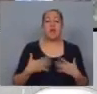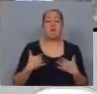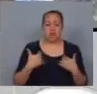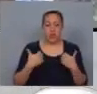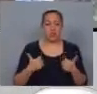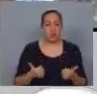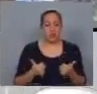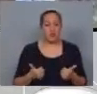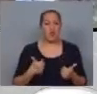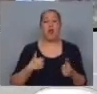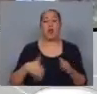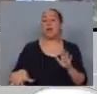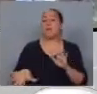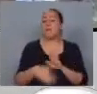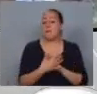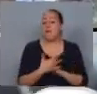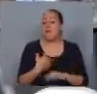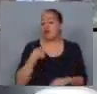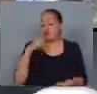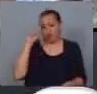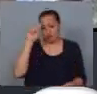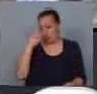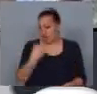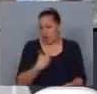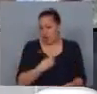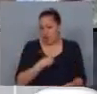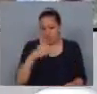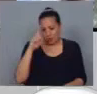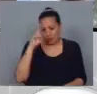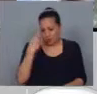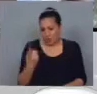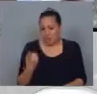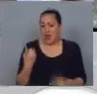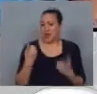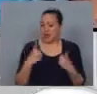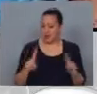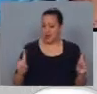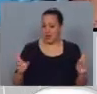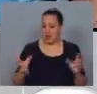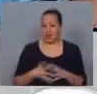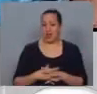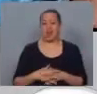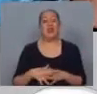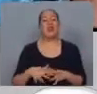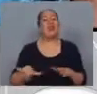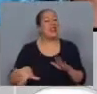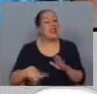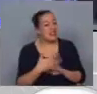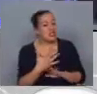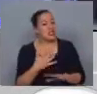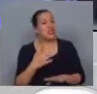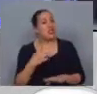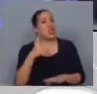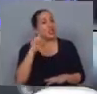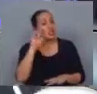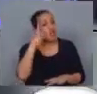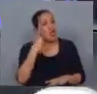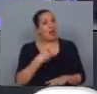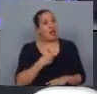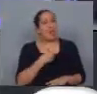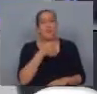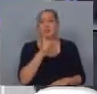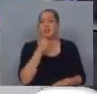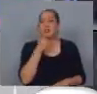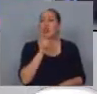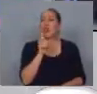me fui es raro ir irse voluntariamente es un tema porque si no la visas a